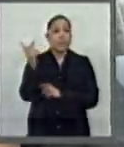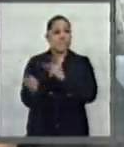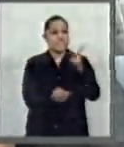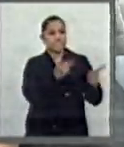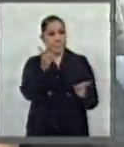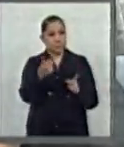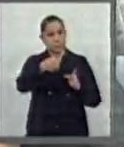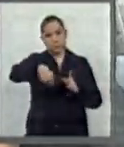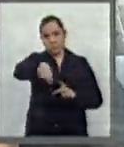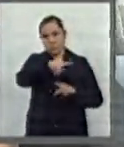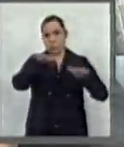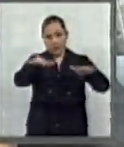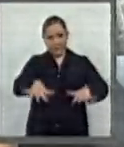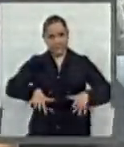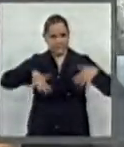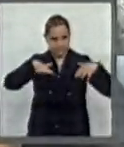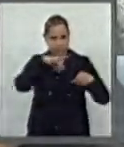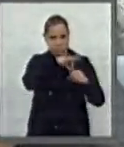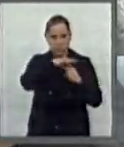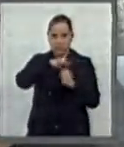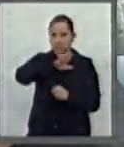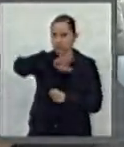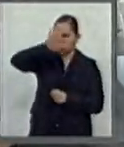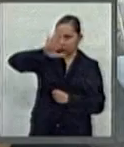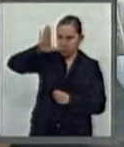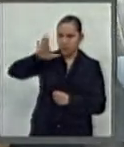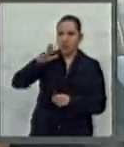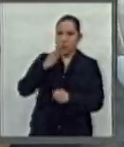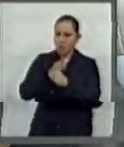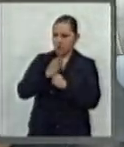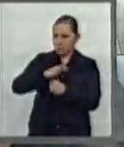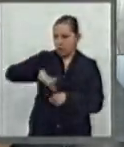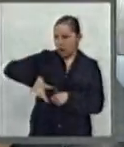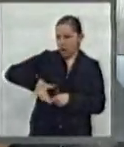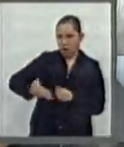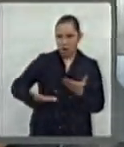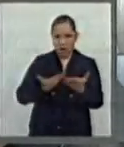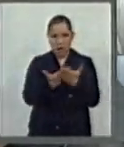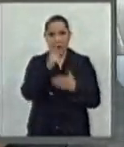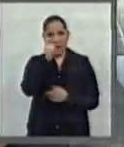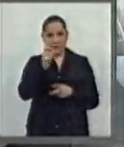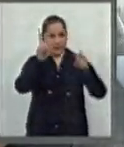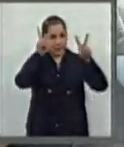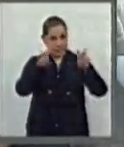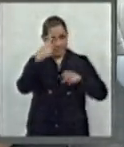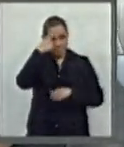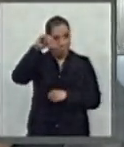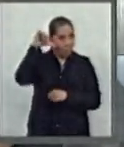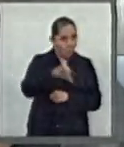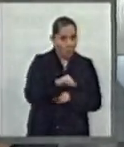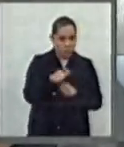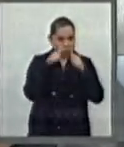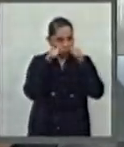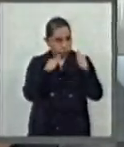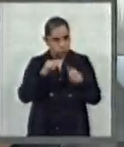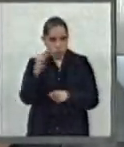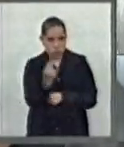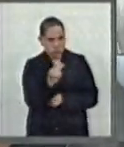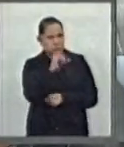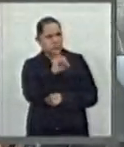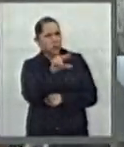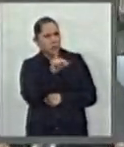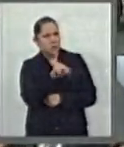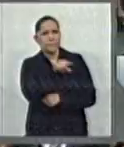a la Asamblea en votación económica si se considera de urgente resolución. Las diputadas y